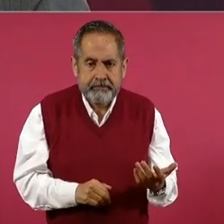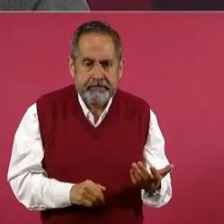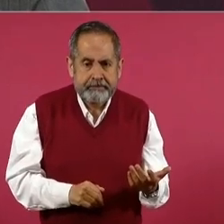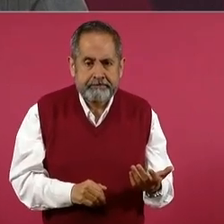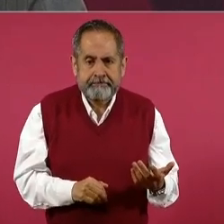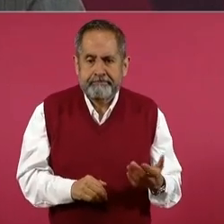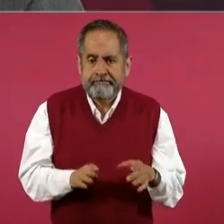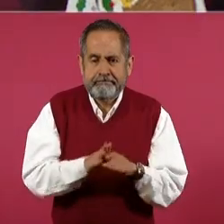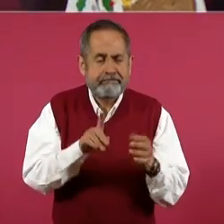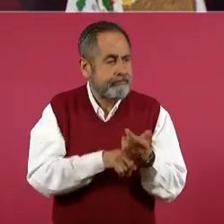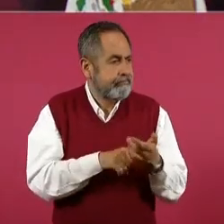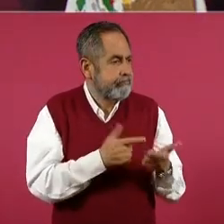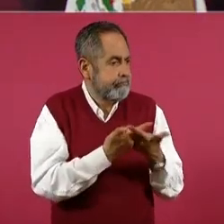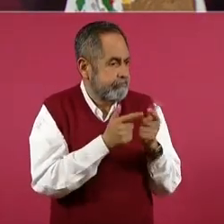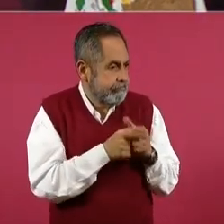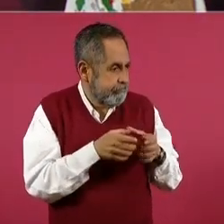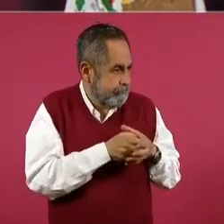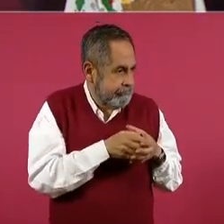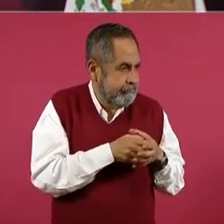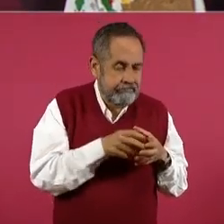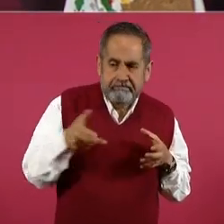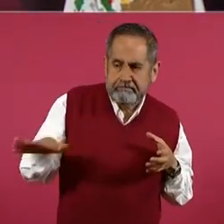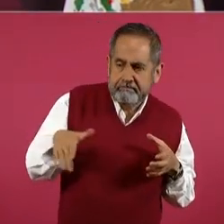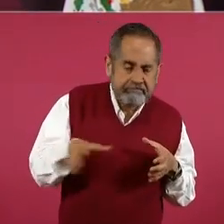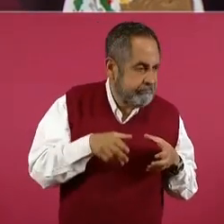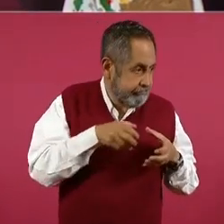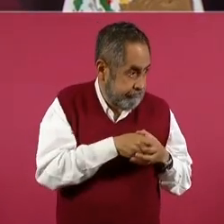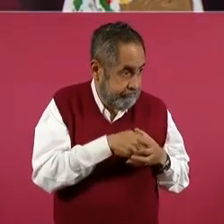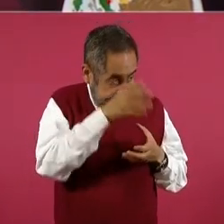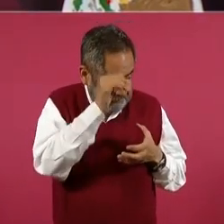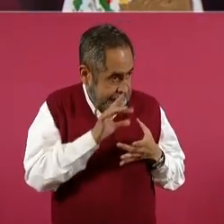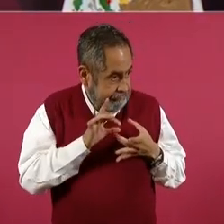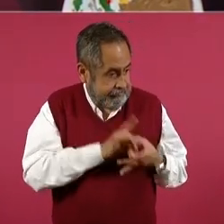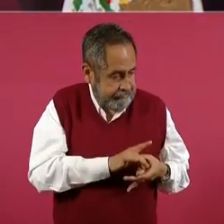actitudes sectarias,